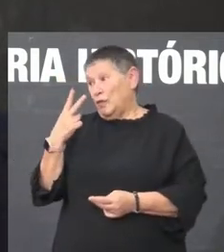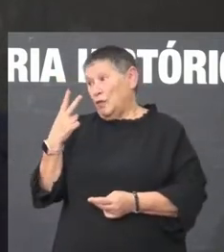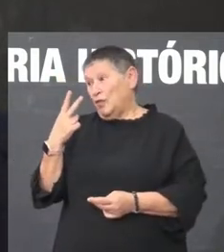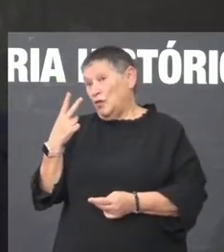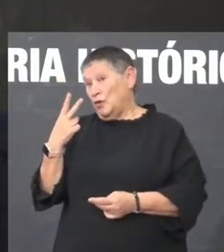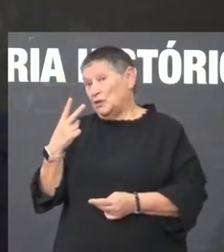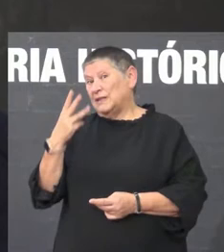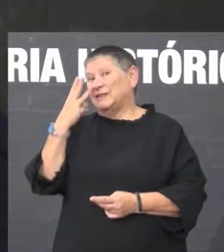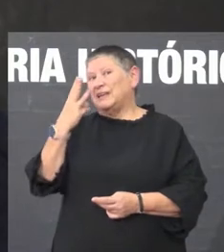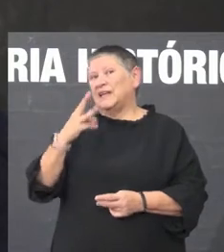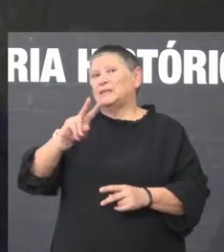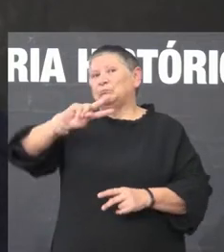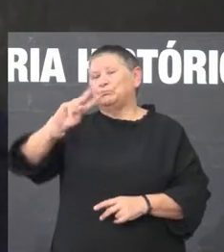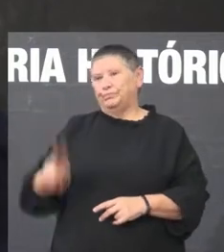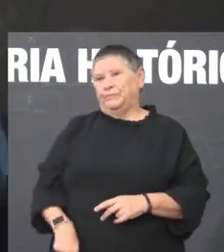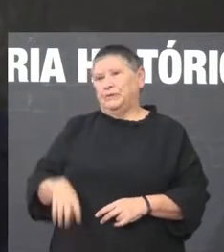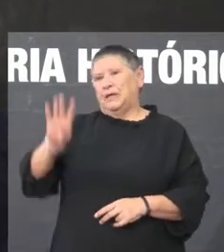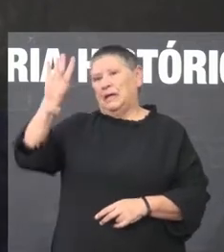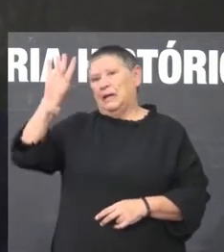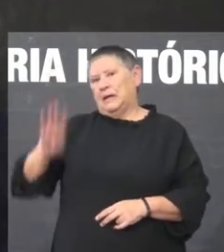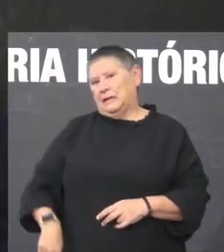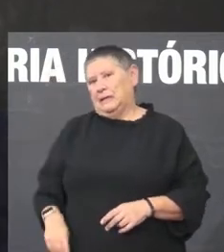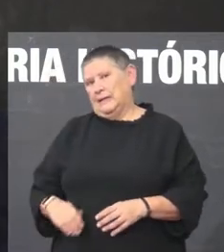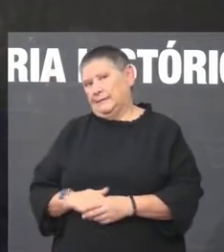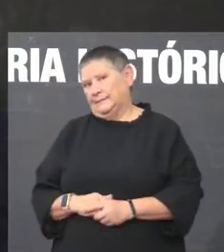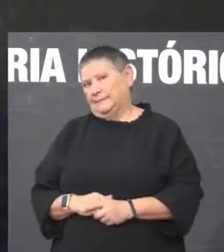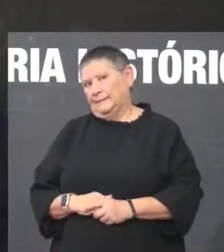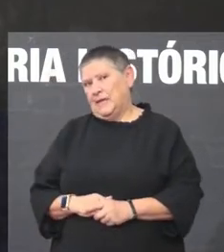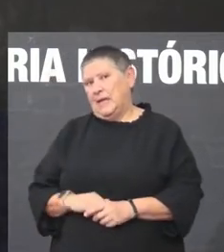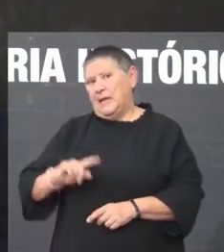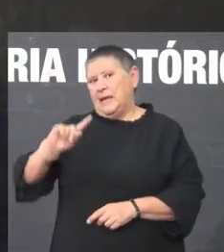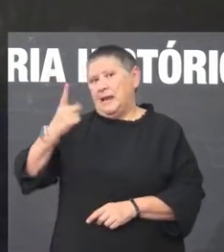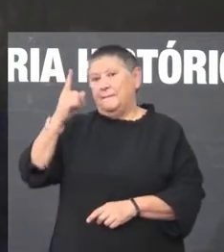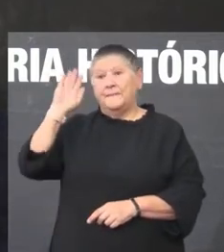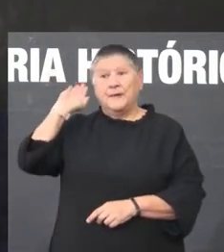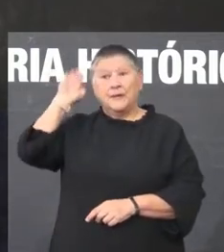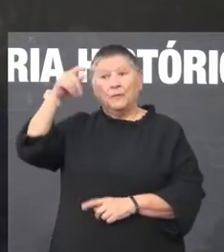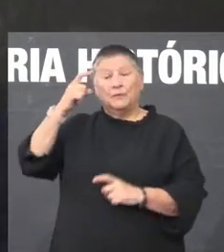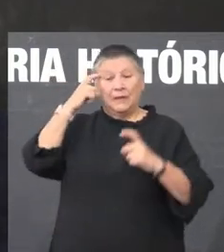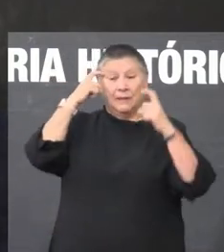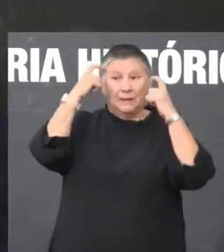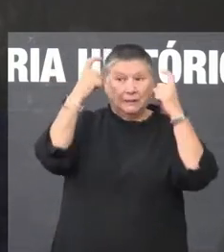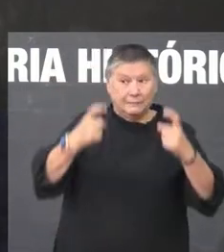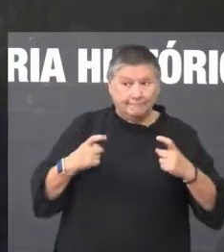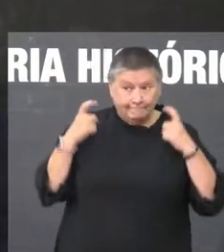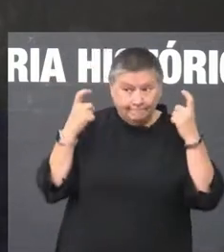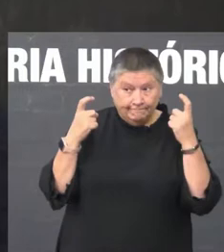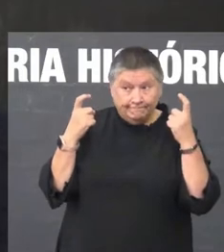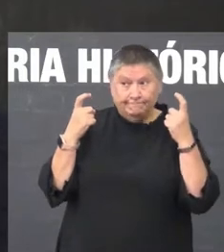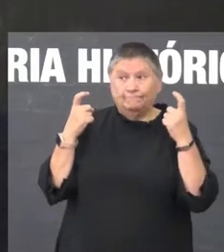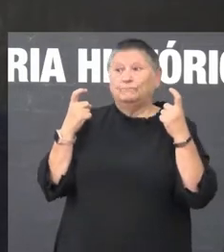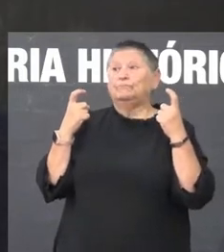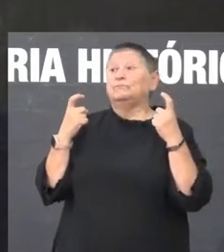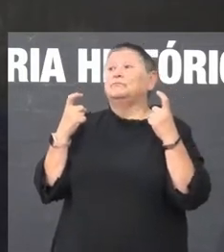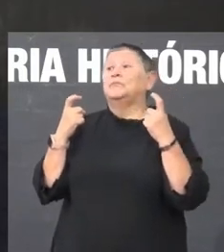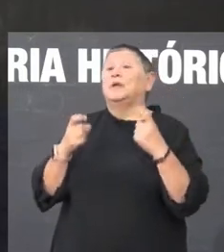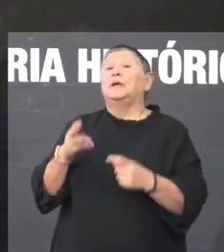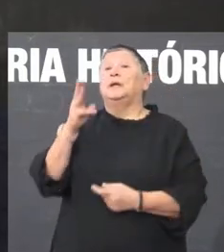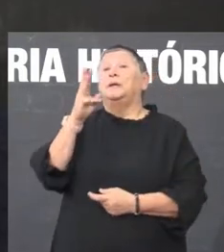tres eran catalanes. La Primera República lo intentó, de hecho Pi i